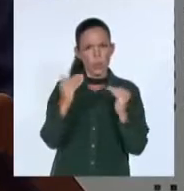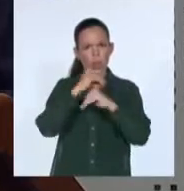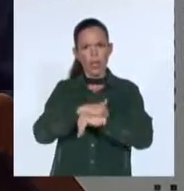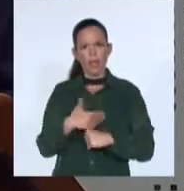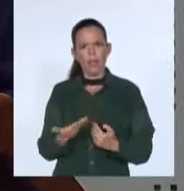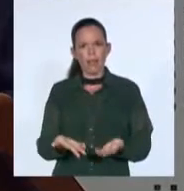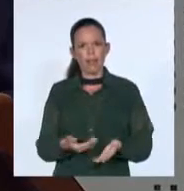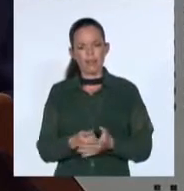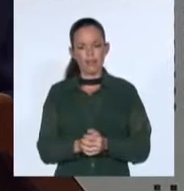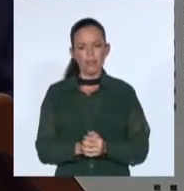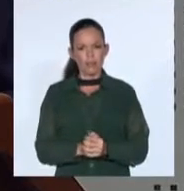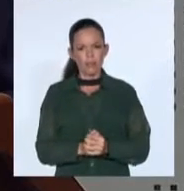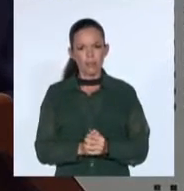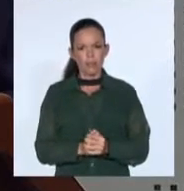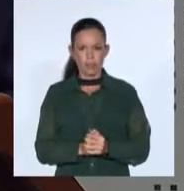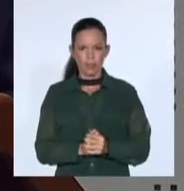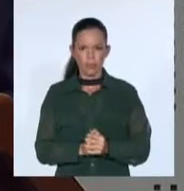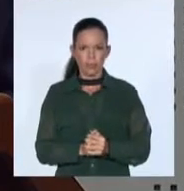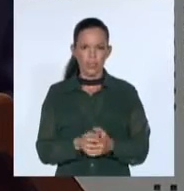Caribe sea oído,